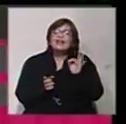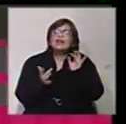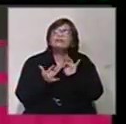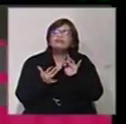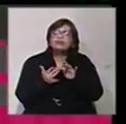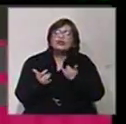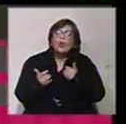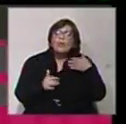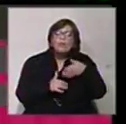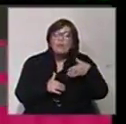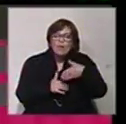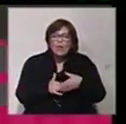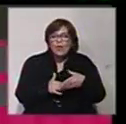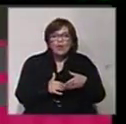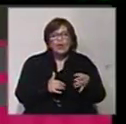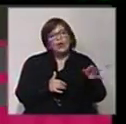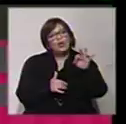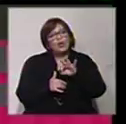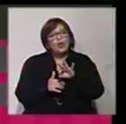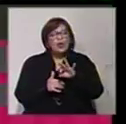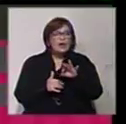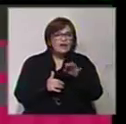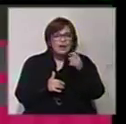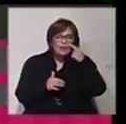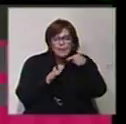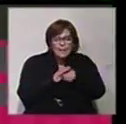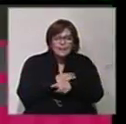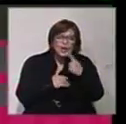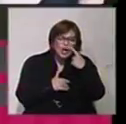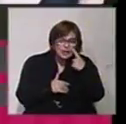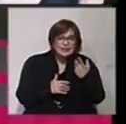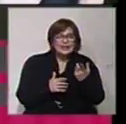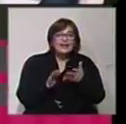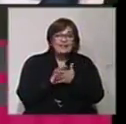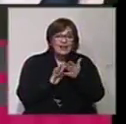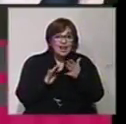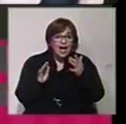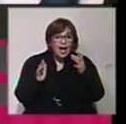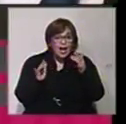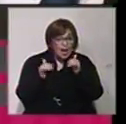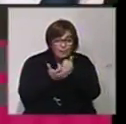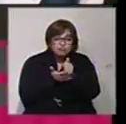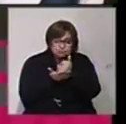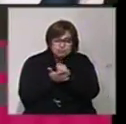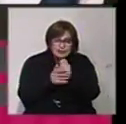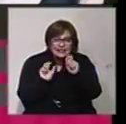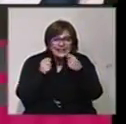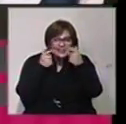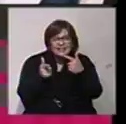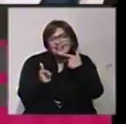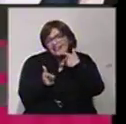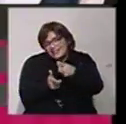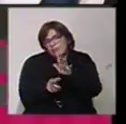poder participar o de repente meterte un poquito en los estudios. ¿Es verdad que vas a poder probar los videojuegos y devolverle a los